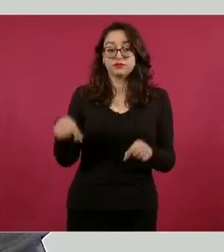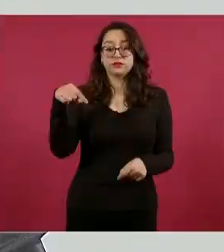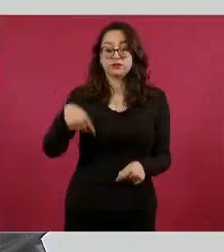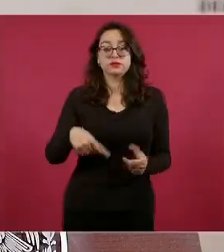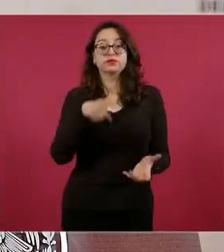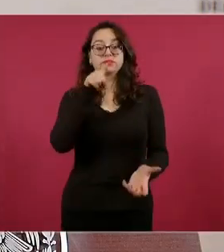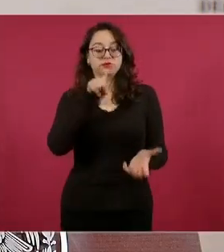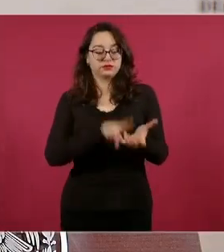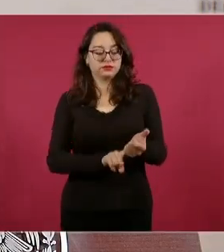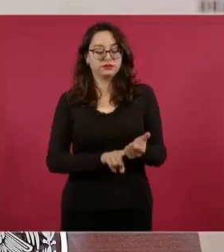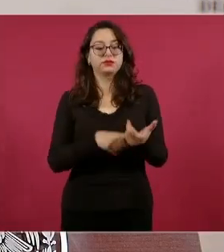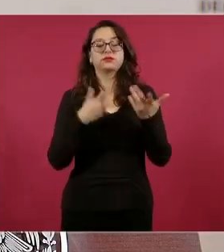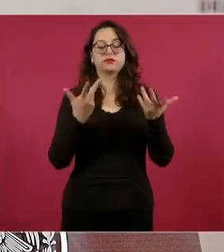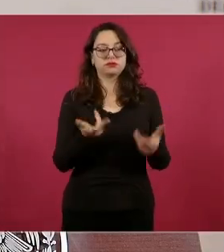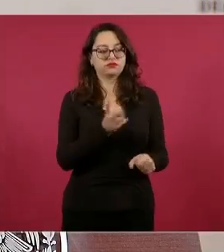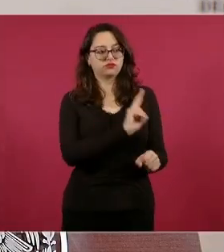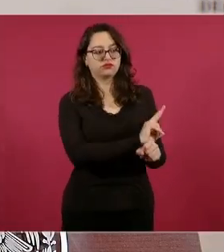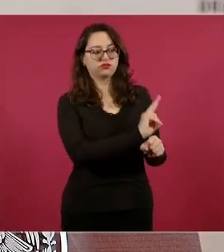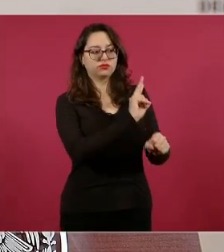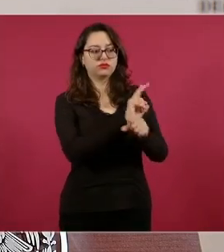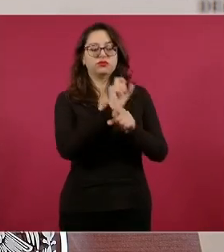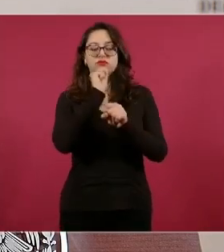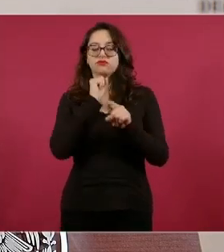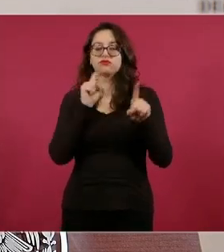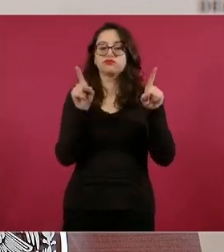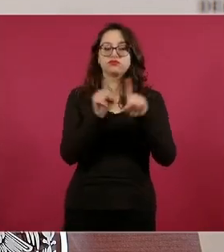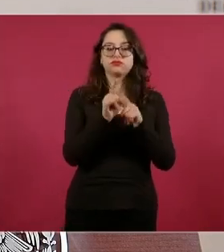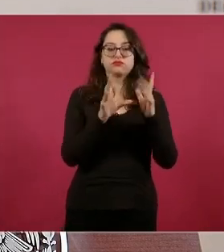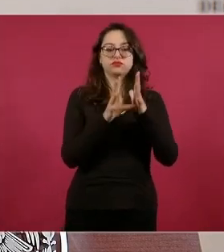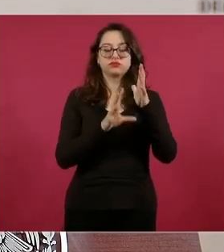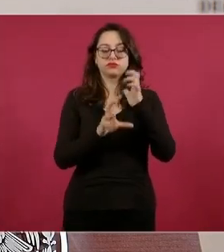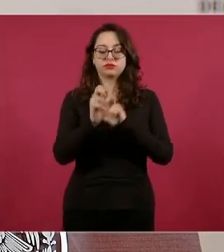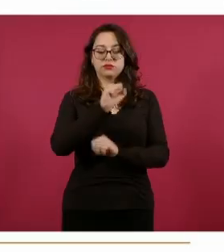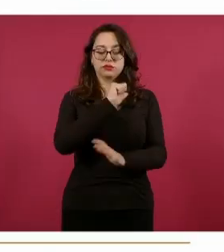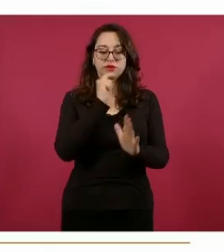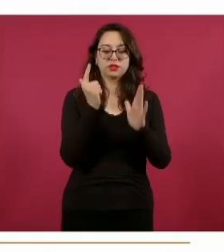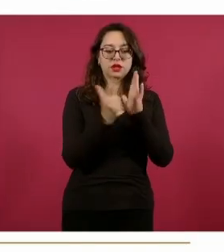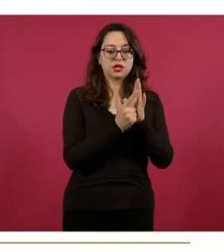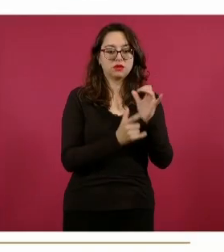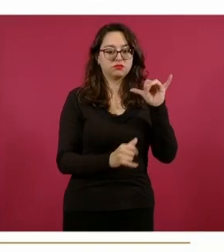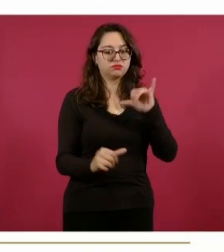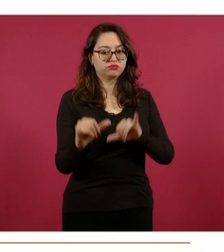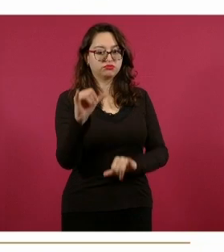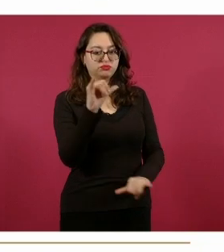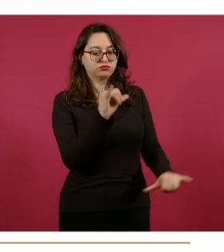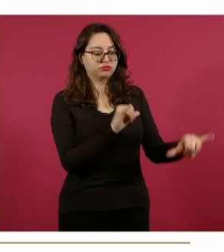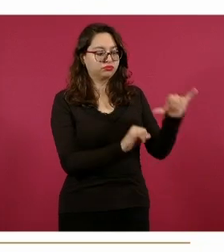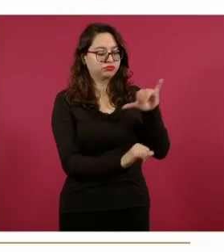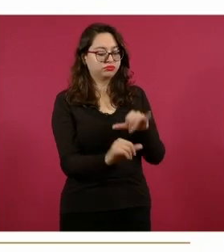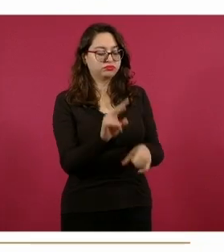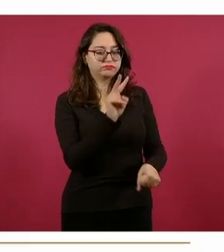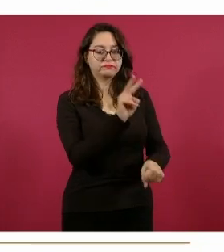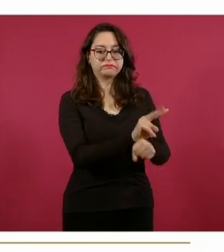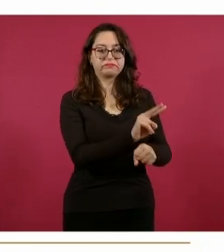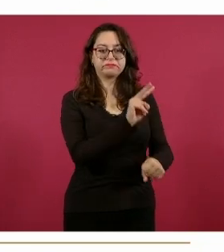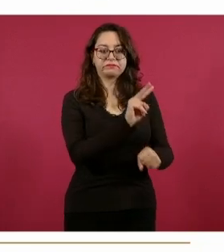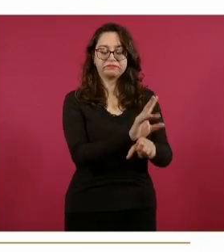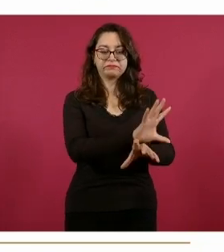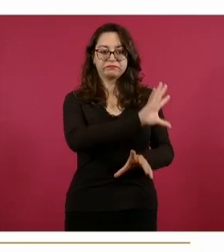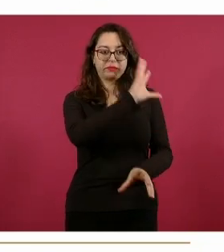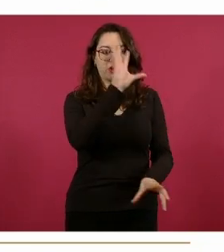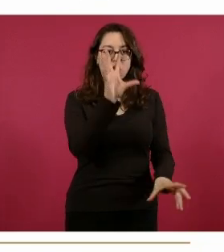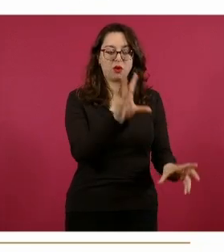y ahora jurídico a nivel de nuestra Carta Magna que permita el control y la trazabilidad de todas las sustancias